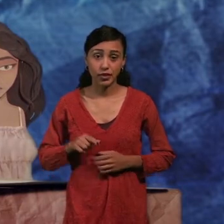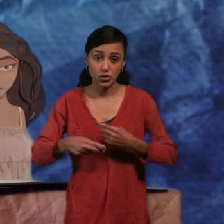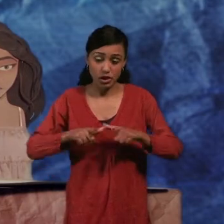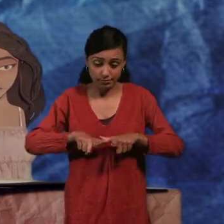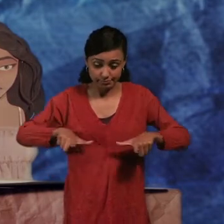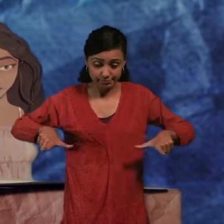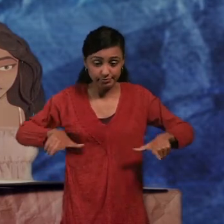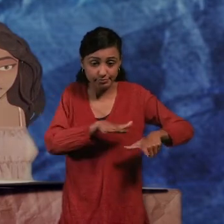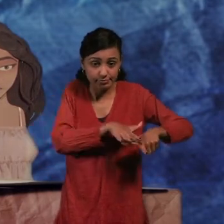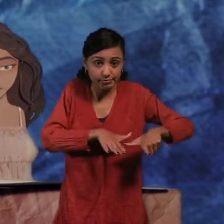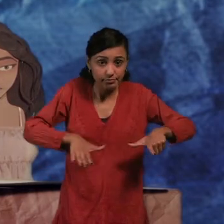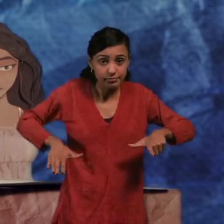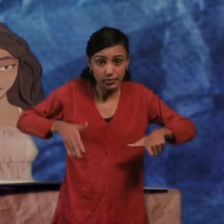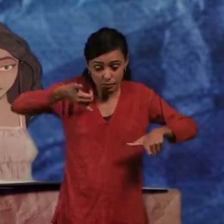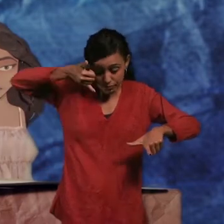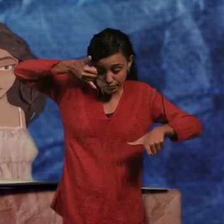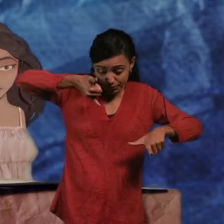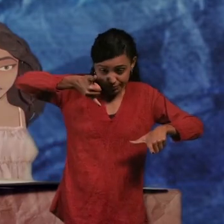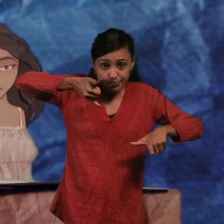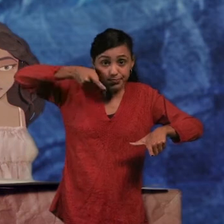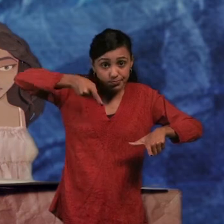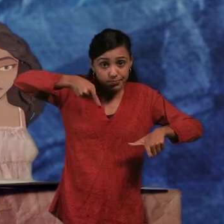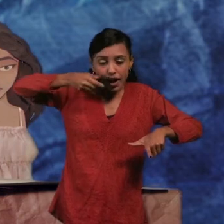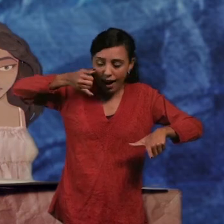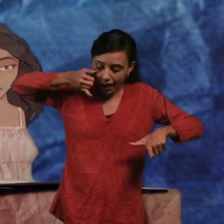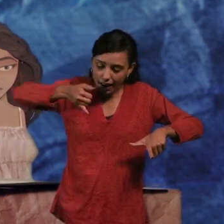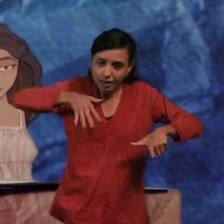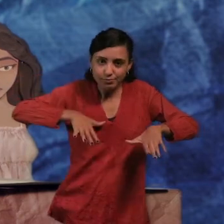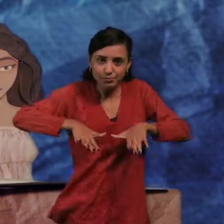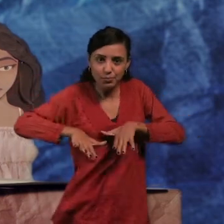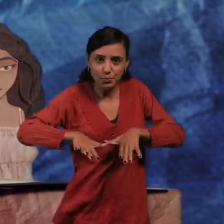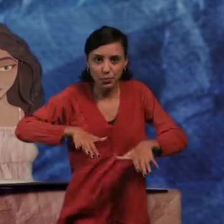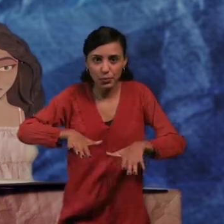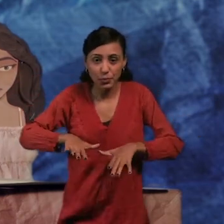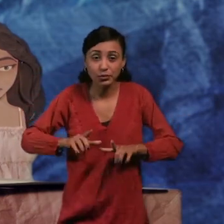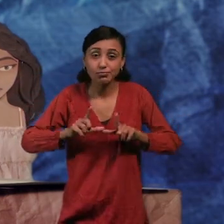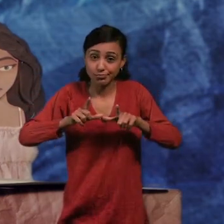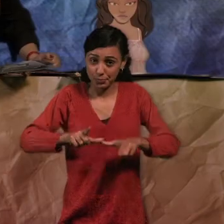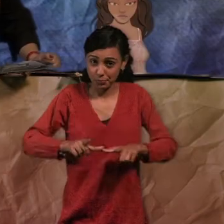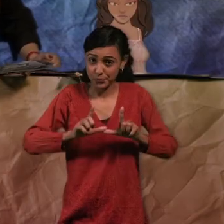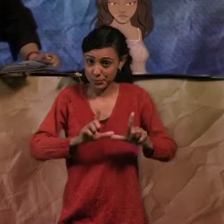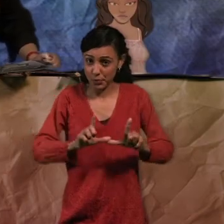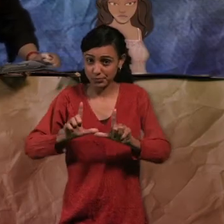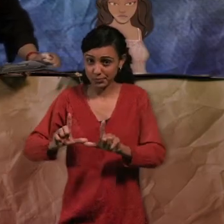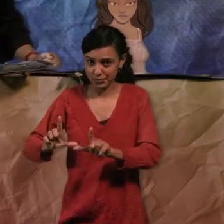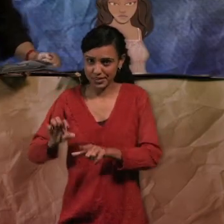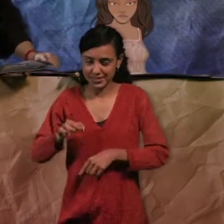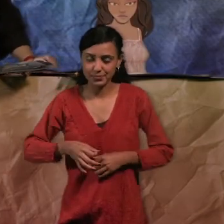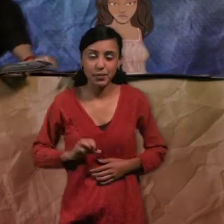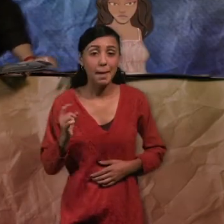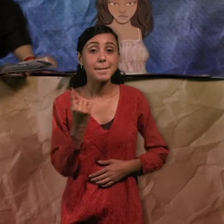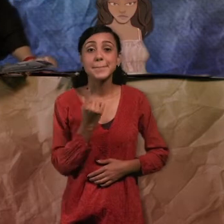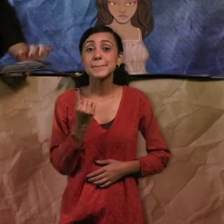superficie, se pone la cámara cenital y se realizan los movimientos cuadro a cuadro. La primera